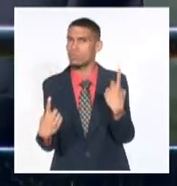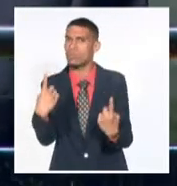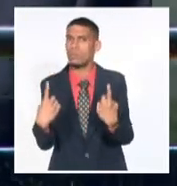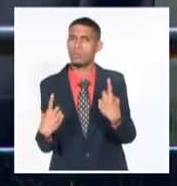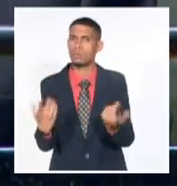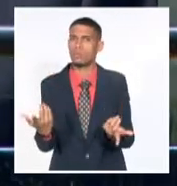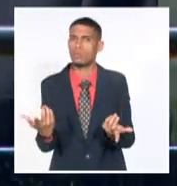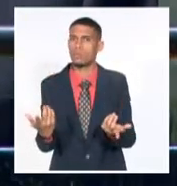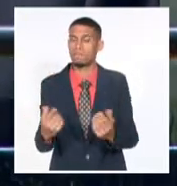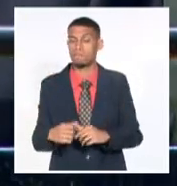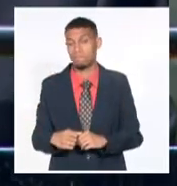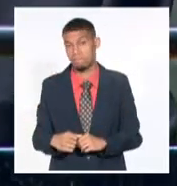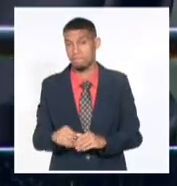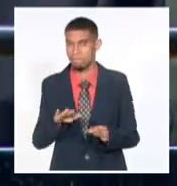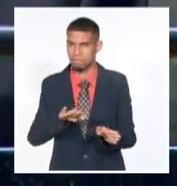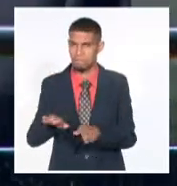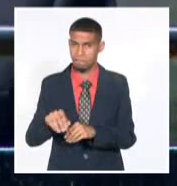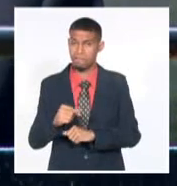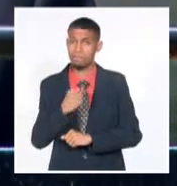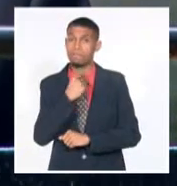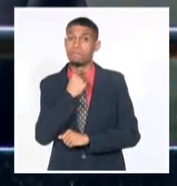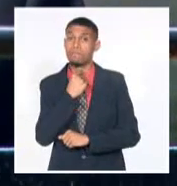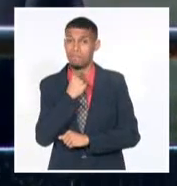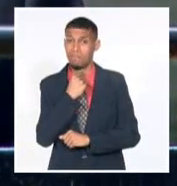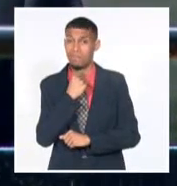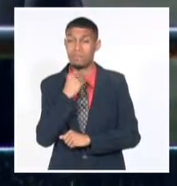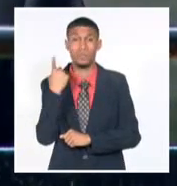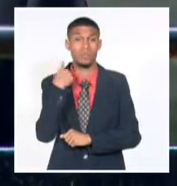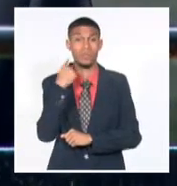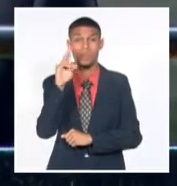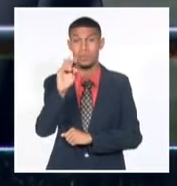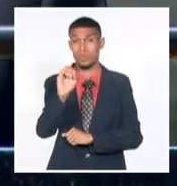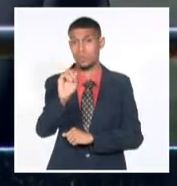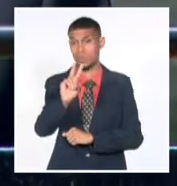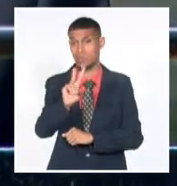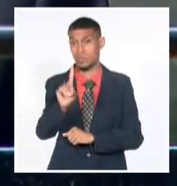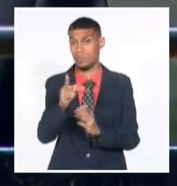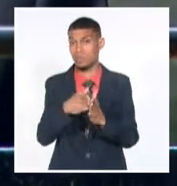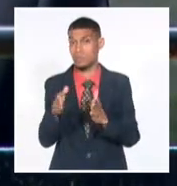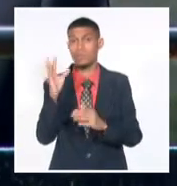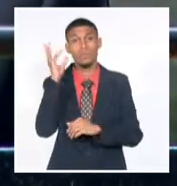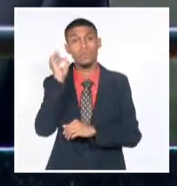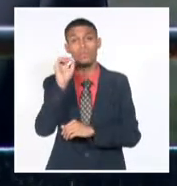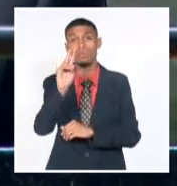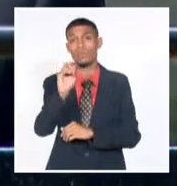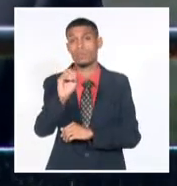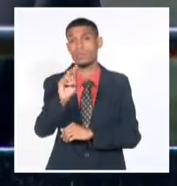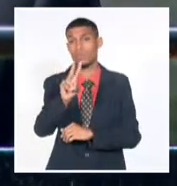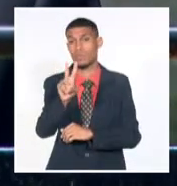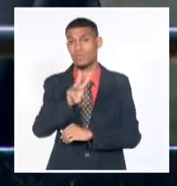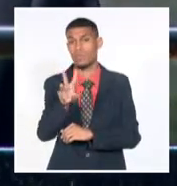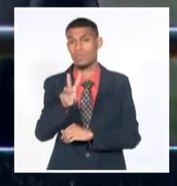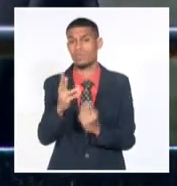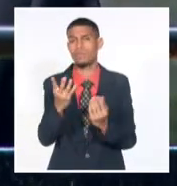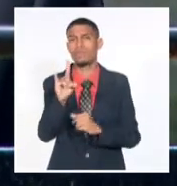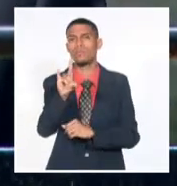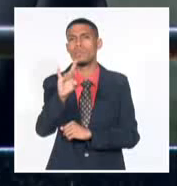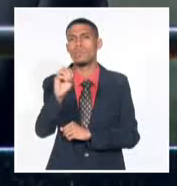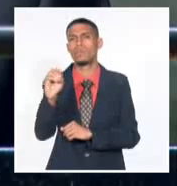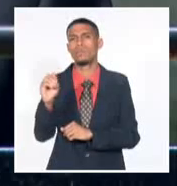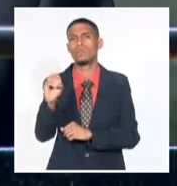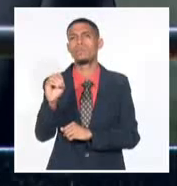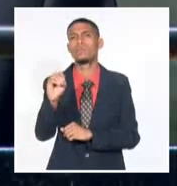enero de 2021 y febrero de 2023 se produjeron un total de